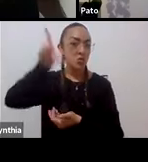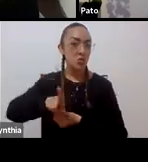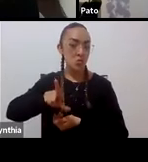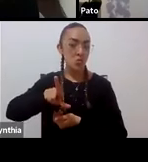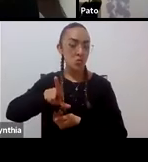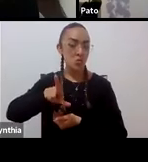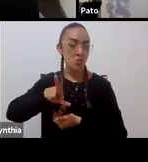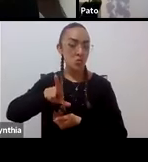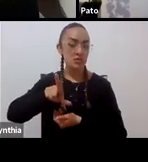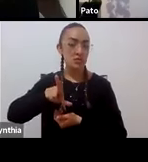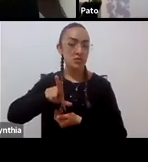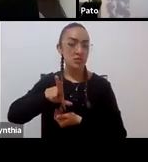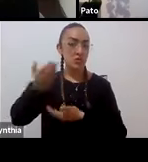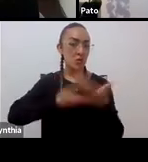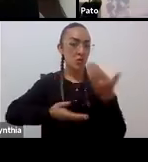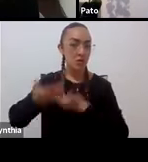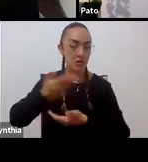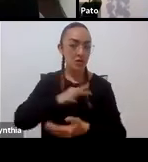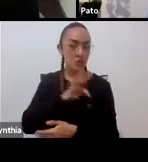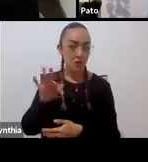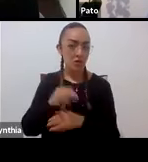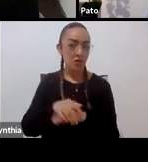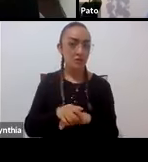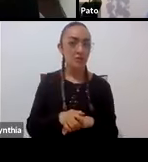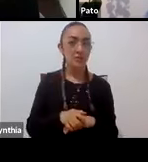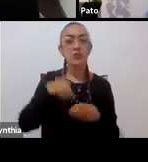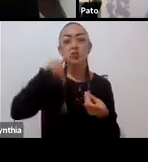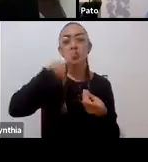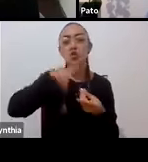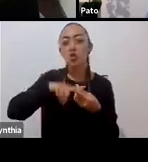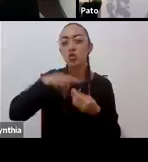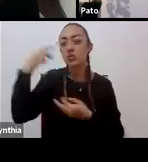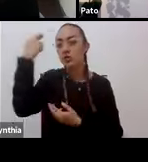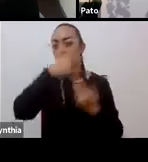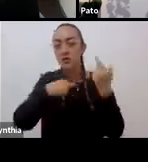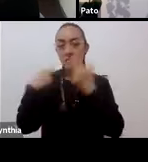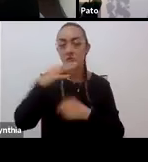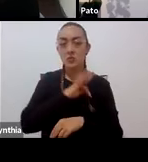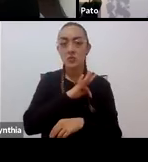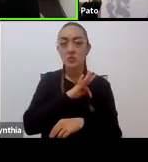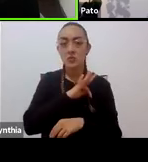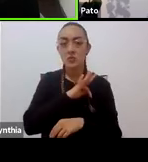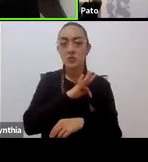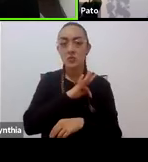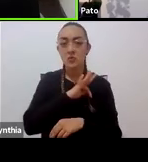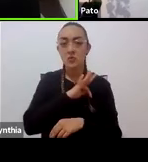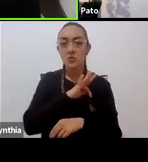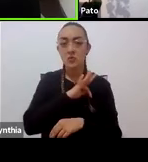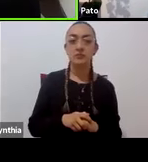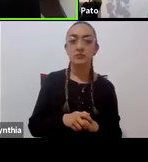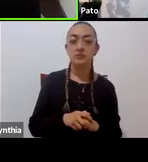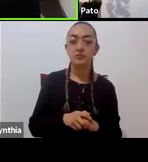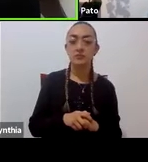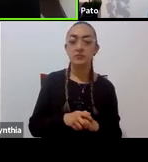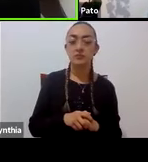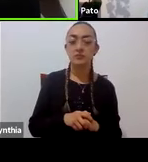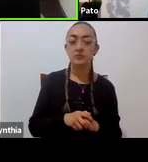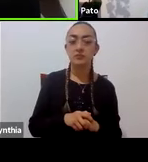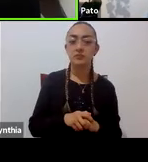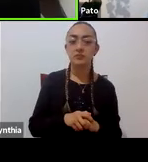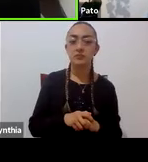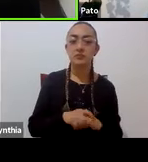y en dónde se podrían revisar. Entonces, no sé si nos quieras contestar rapidísimo eso, Sam. Claro que sí. La lista